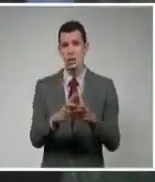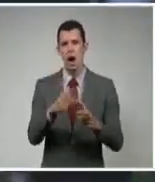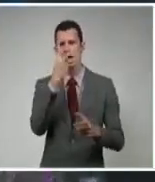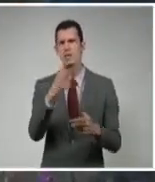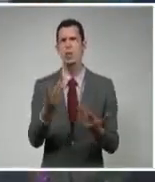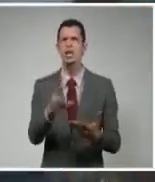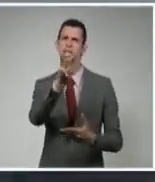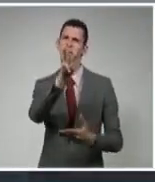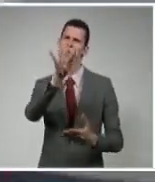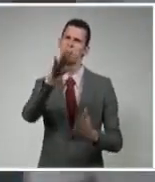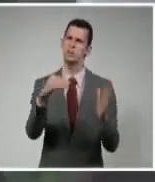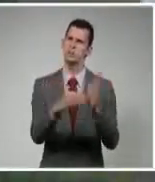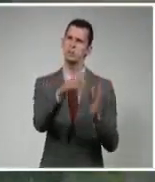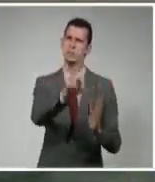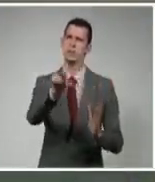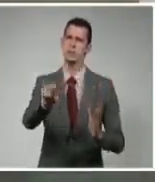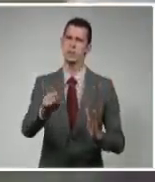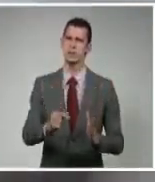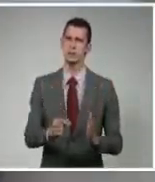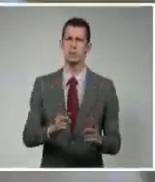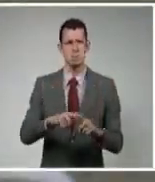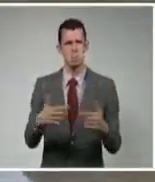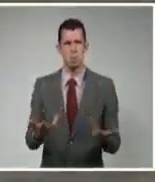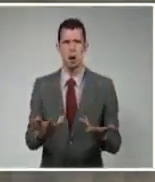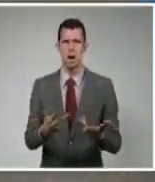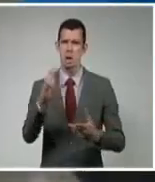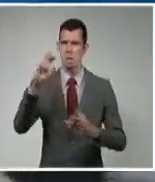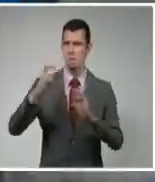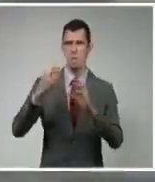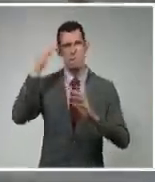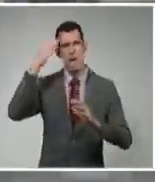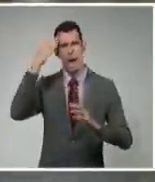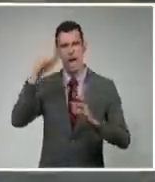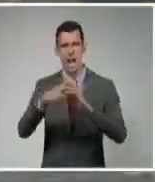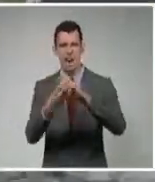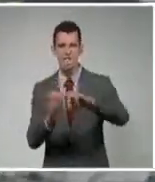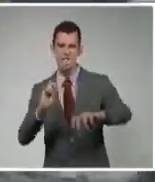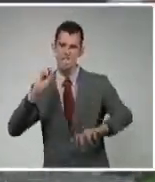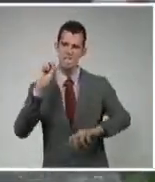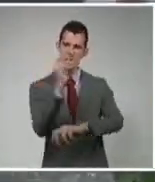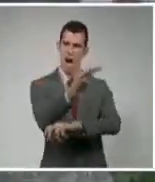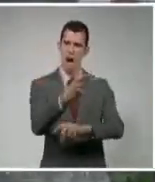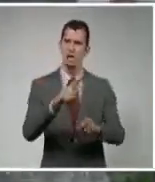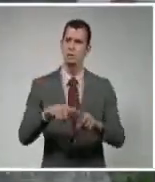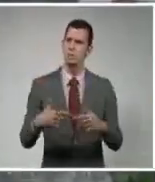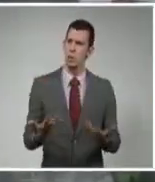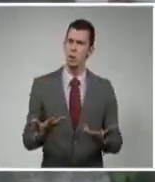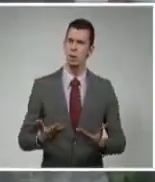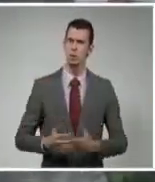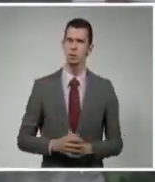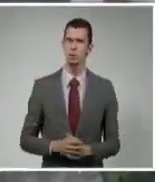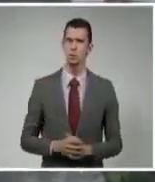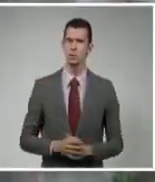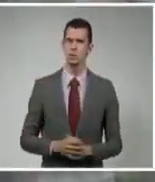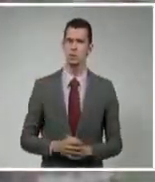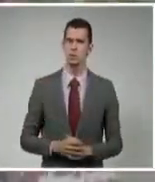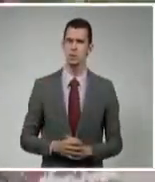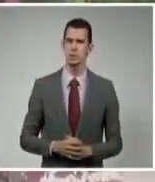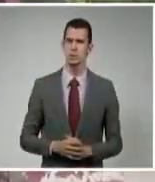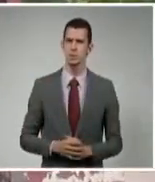a ellos estaba la intención de afectarlos. El hospital más grande, más importante de la provincia de